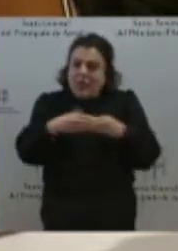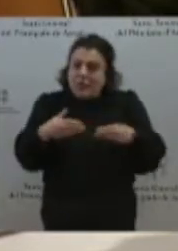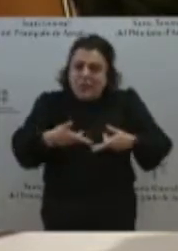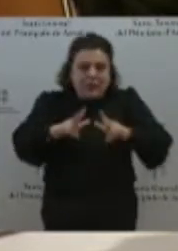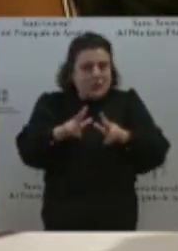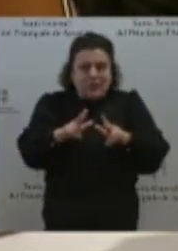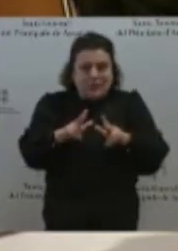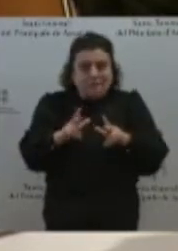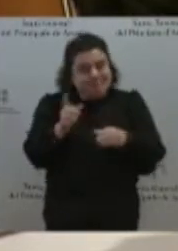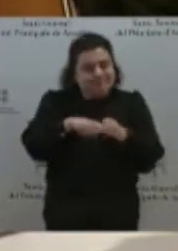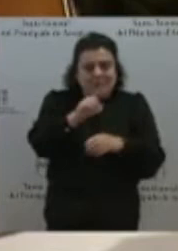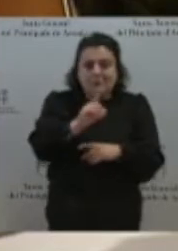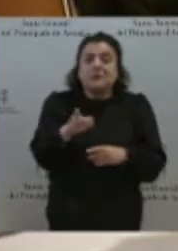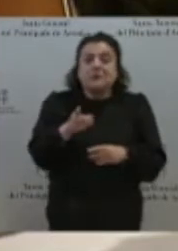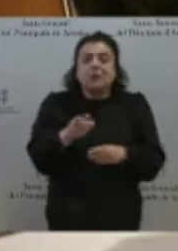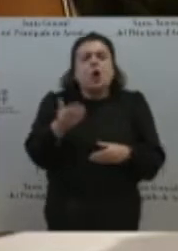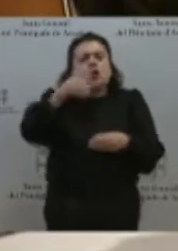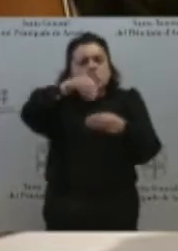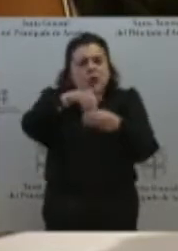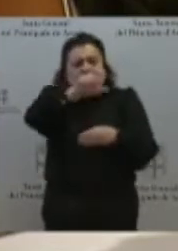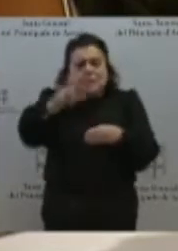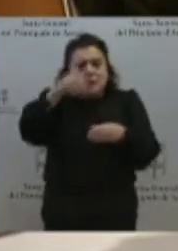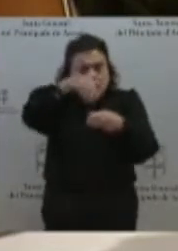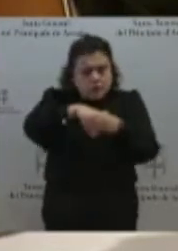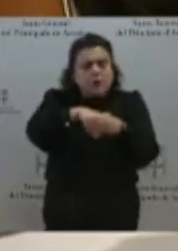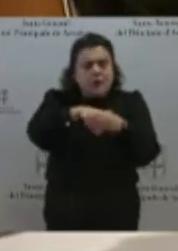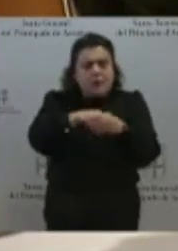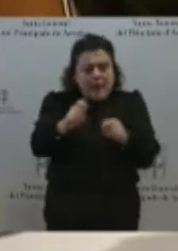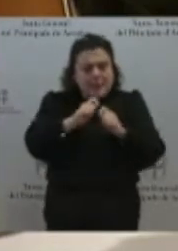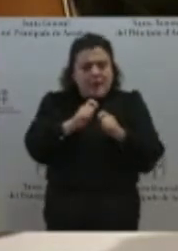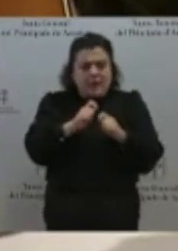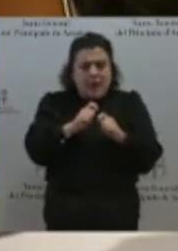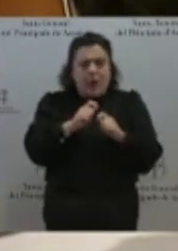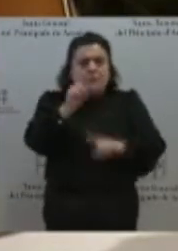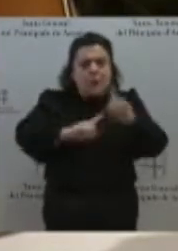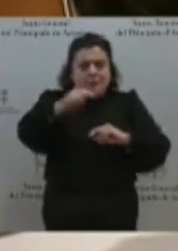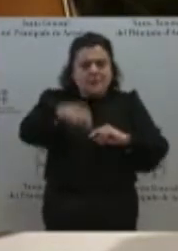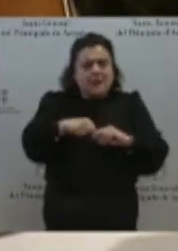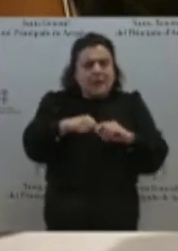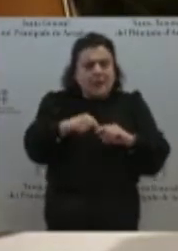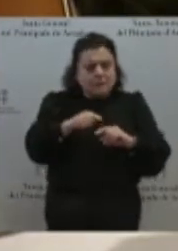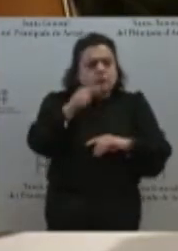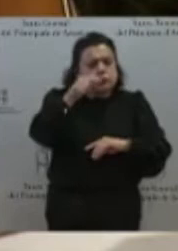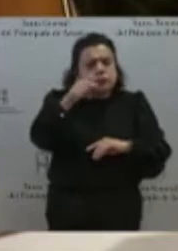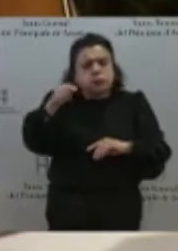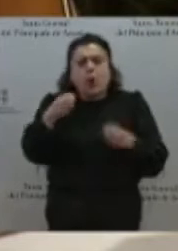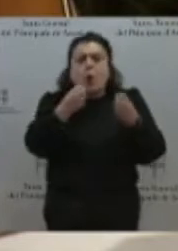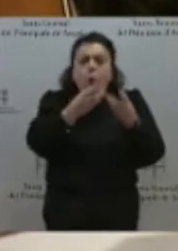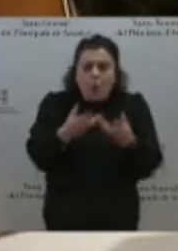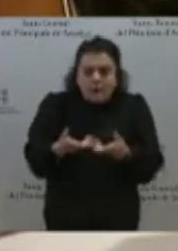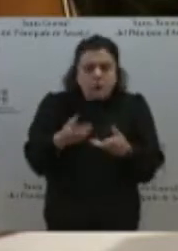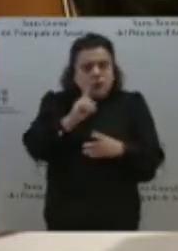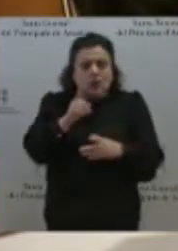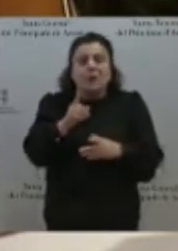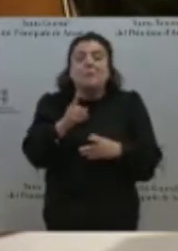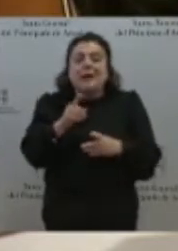Asturias, sino para solucionarlos. Por eso mismo, señora consellera, reitero hoy la nuestra propuesta: lidere usted